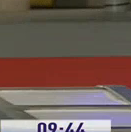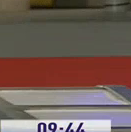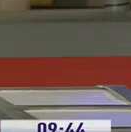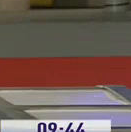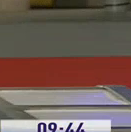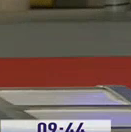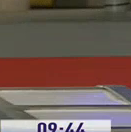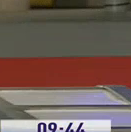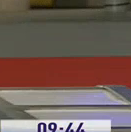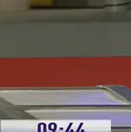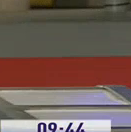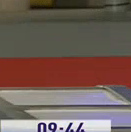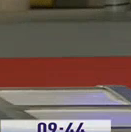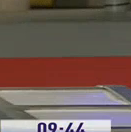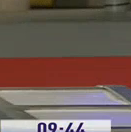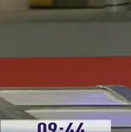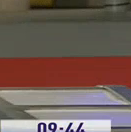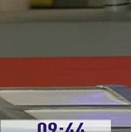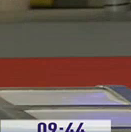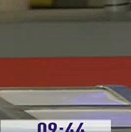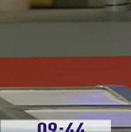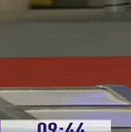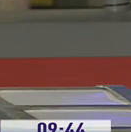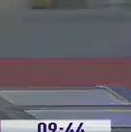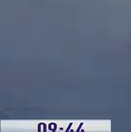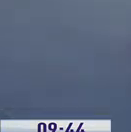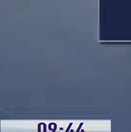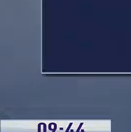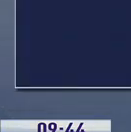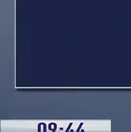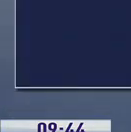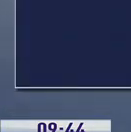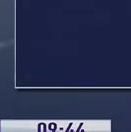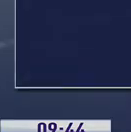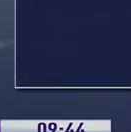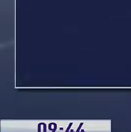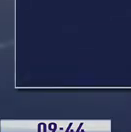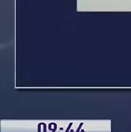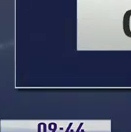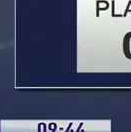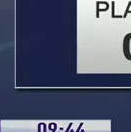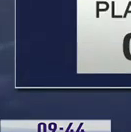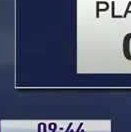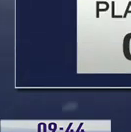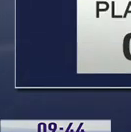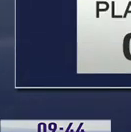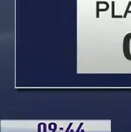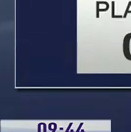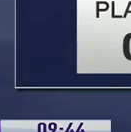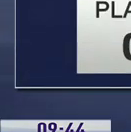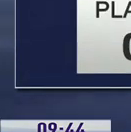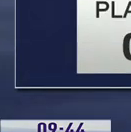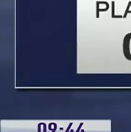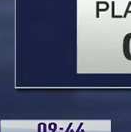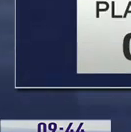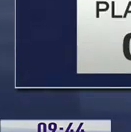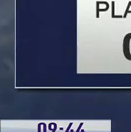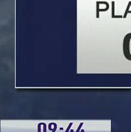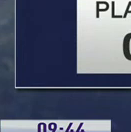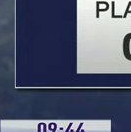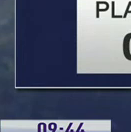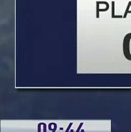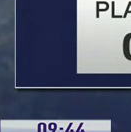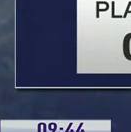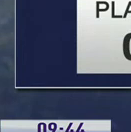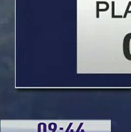vamos a retornar en este, el primer noticiero de la comunidad. Ya venimos. Recuerde, la prohibición de circulación vehicular para este día